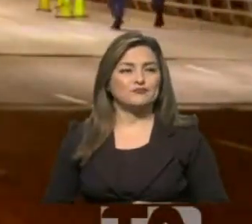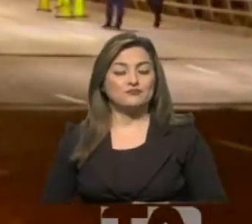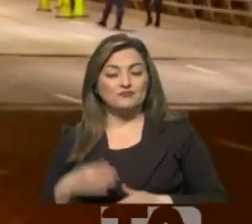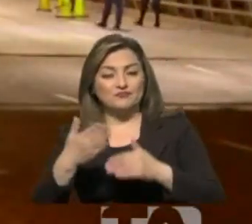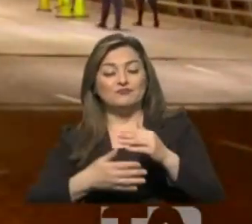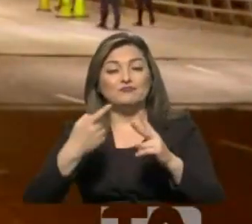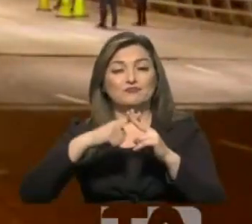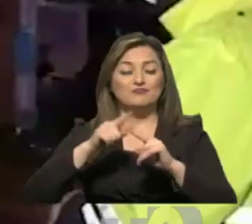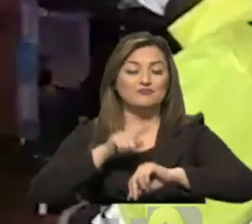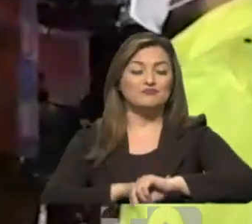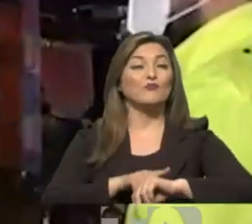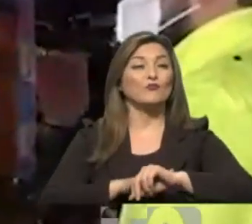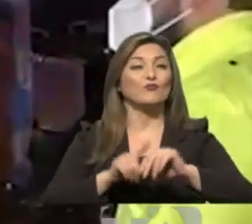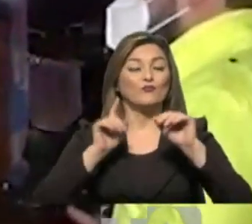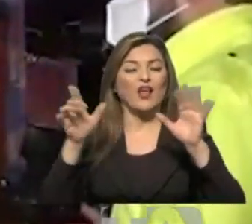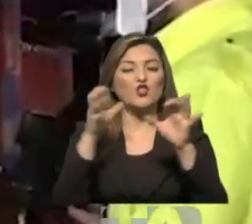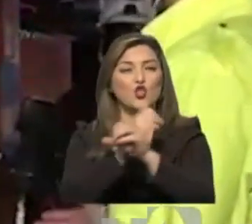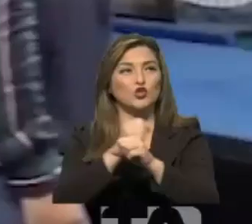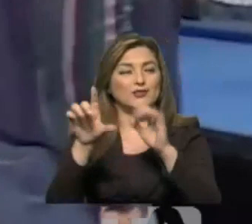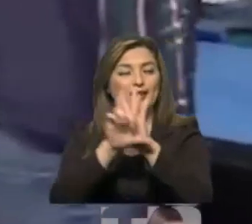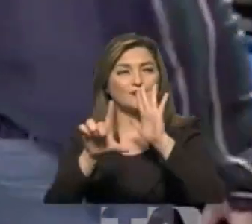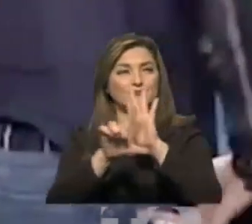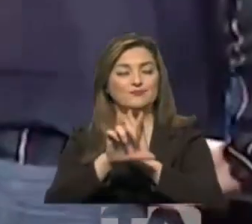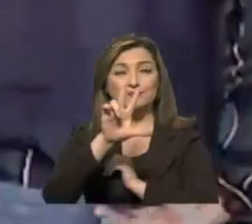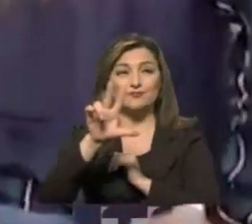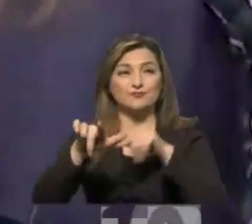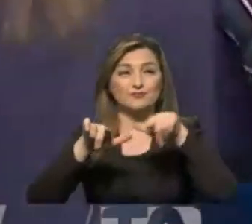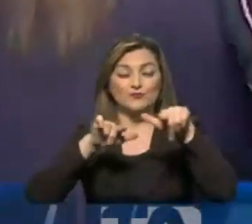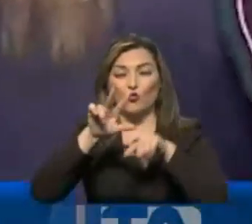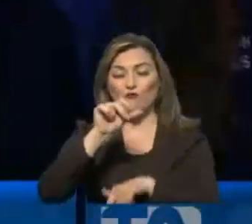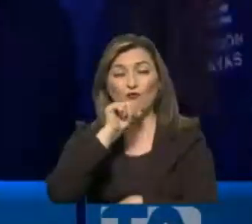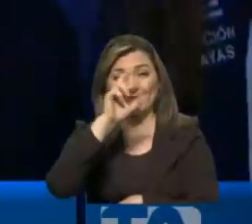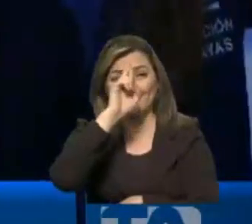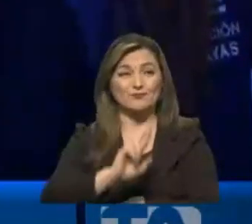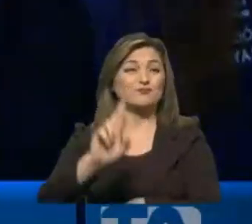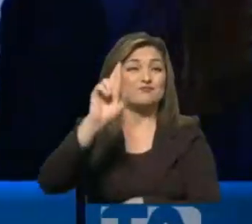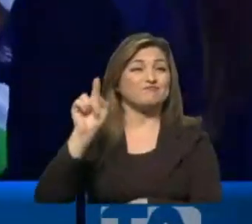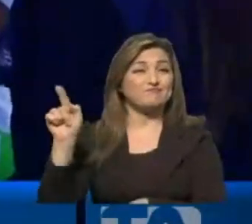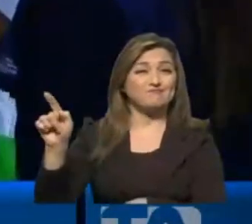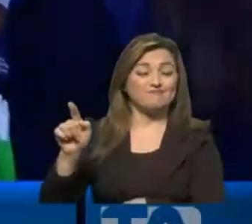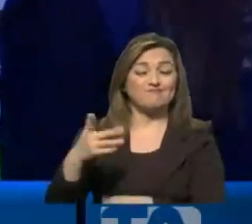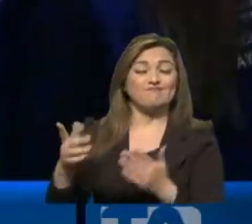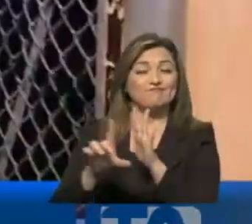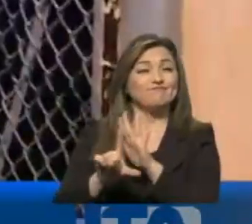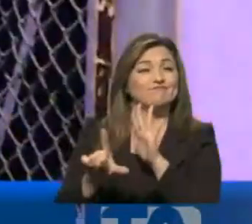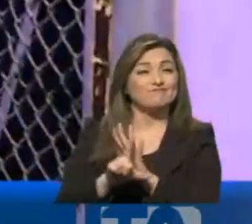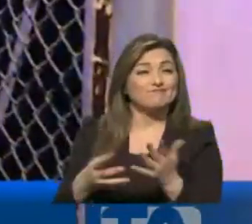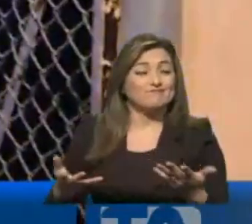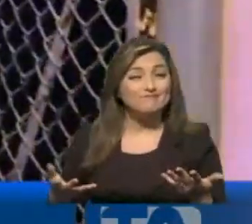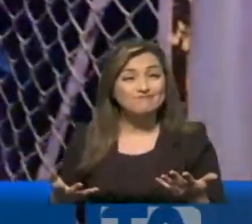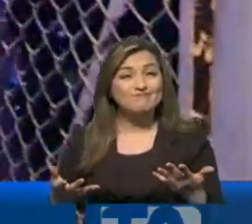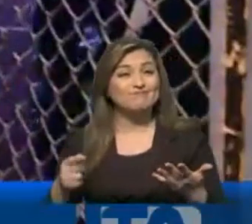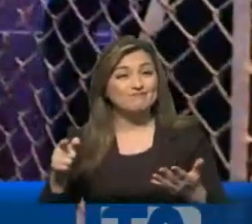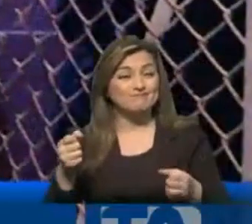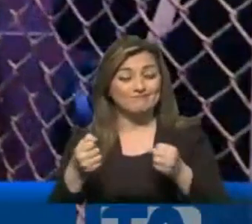inicie el toque de queda. Además, 33 sitios que irrespetaron las medidas sanitarias fueron sancionados. A los predios se les abrió